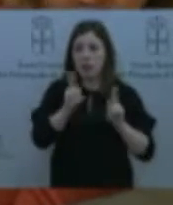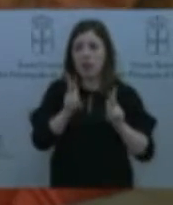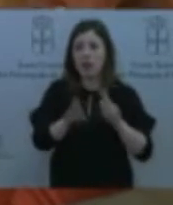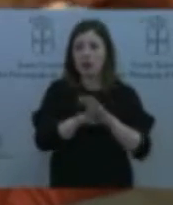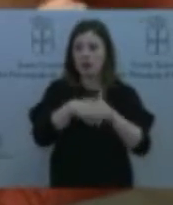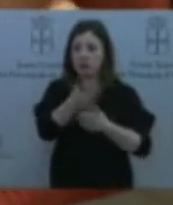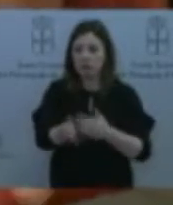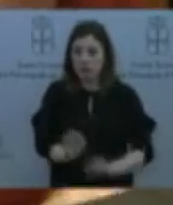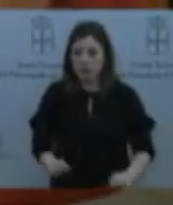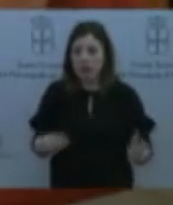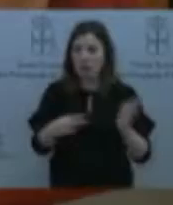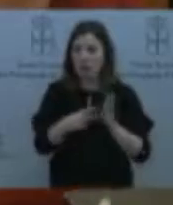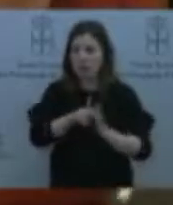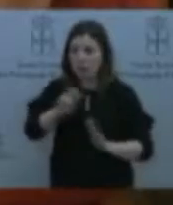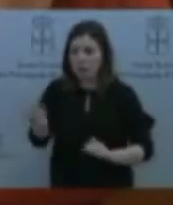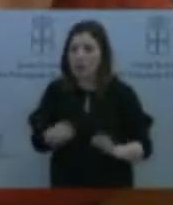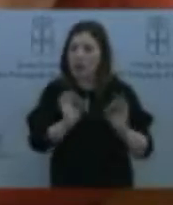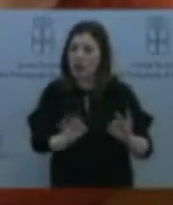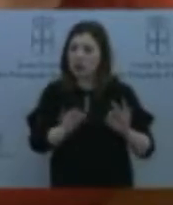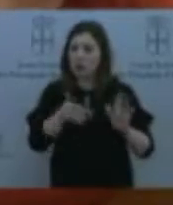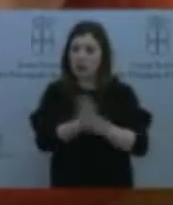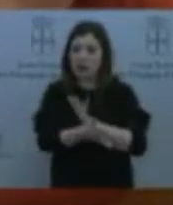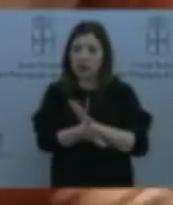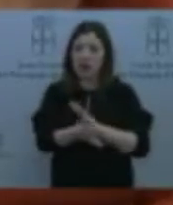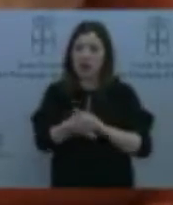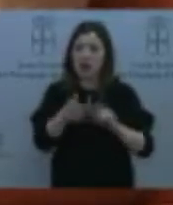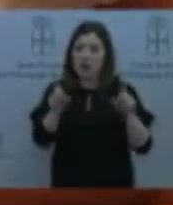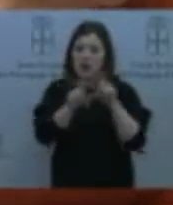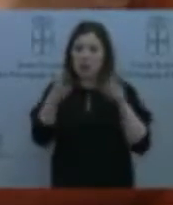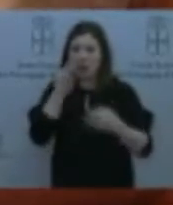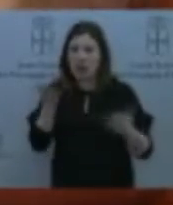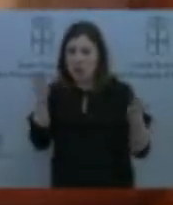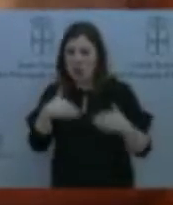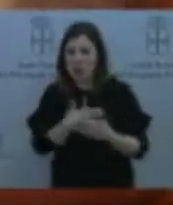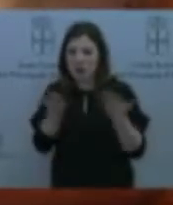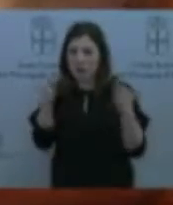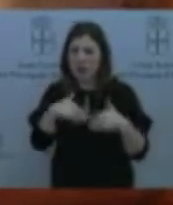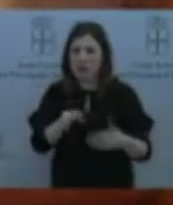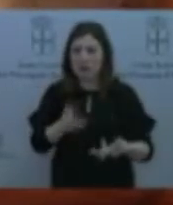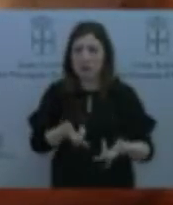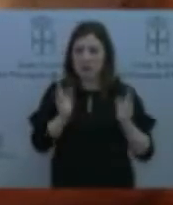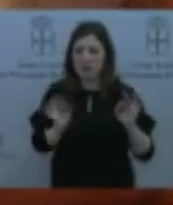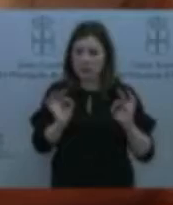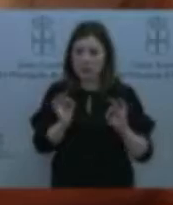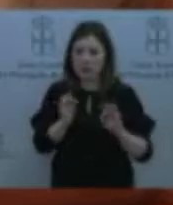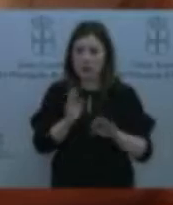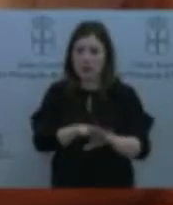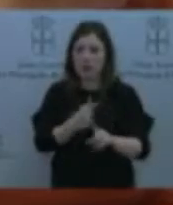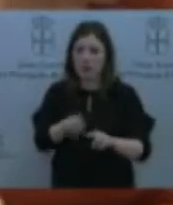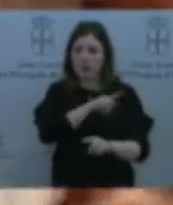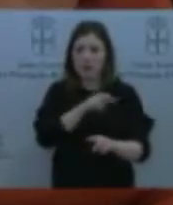lo que hace el descrédito de las instituciones y lo que permite esa andanada, ¿no? Repito y termino, esa es nuestra